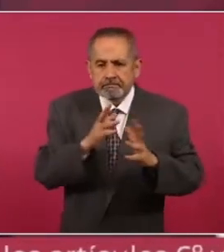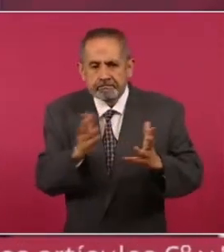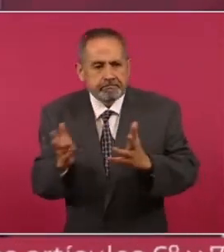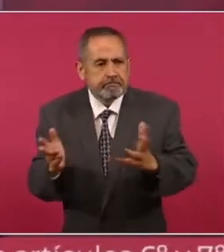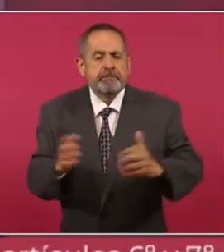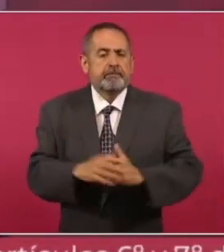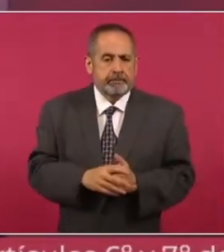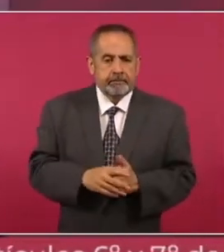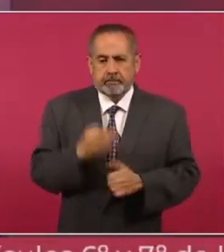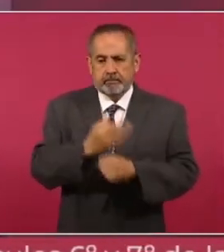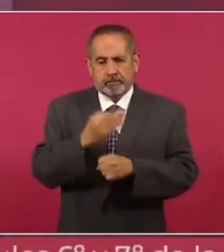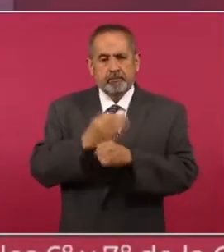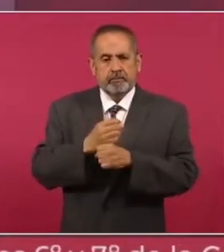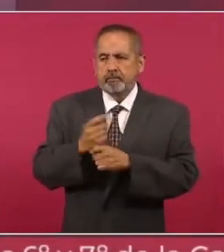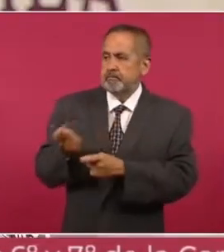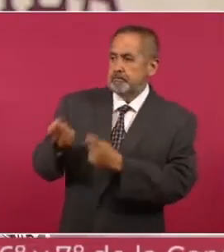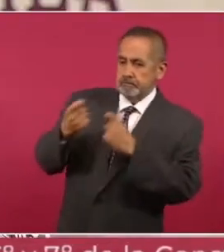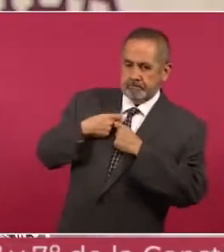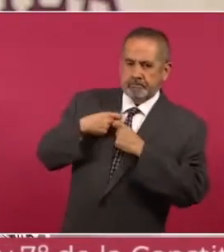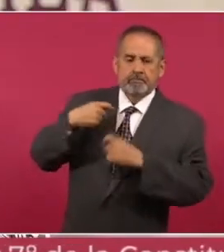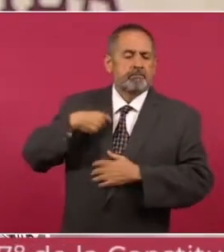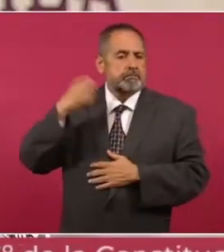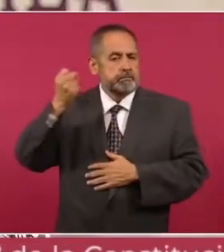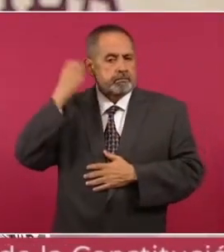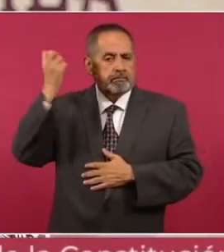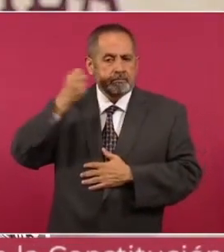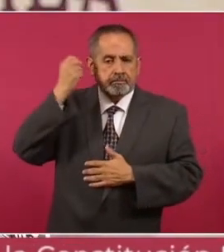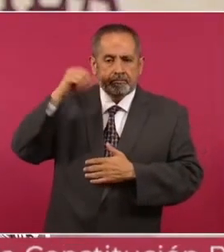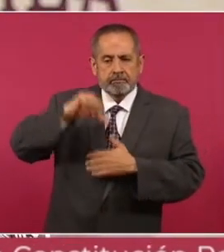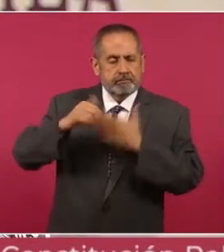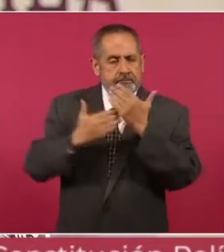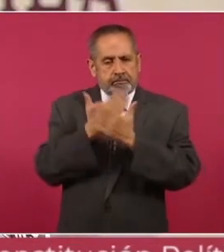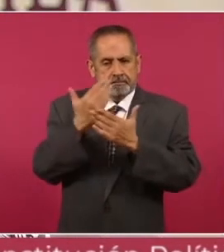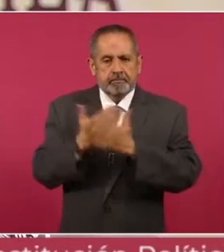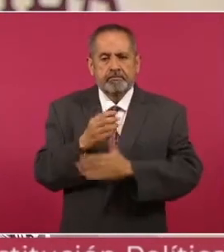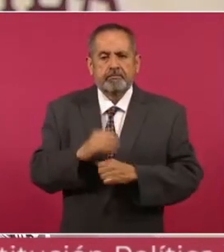frente de la conferencia de prensa. Vamos a iniciar como todos los lunes.